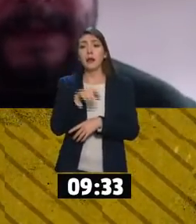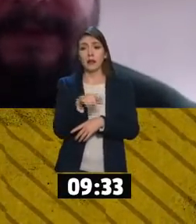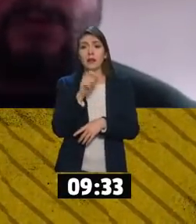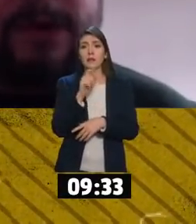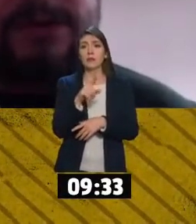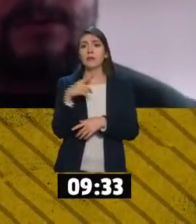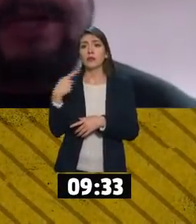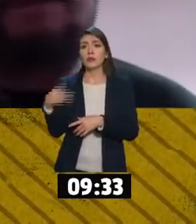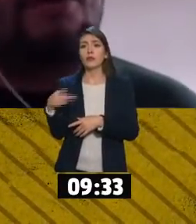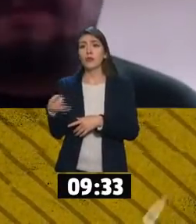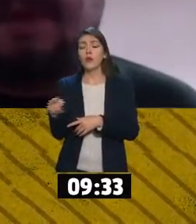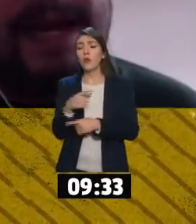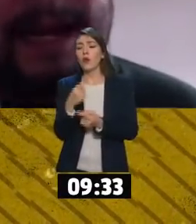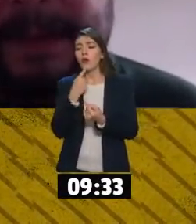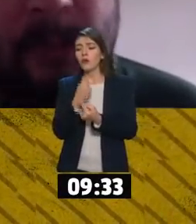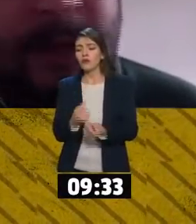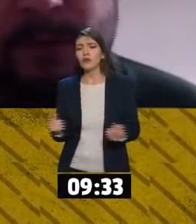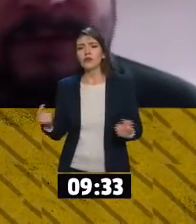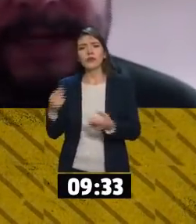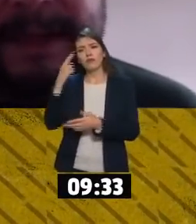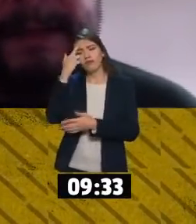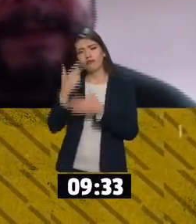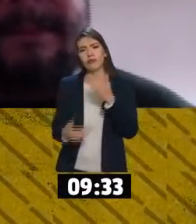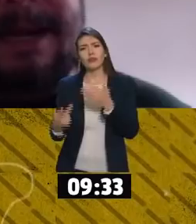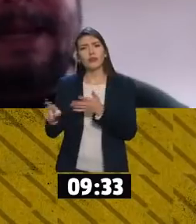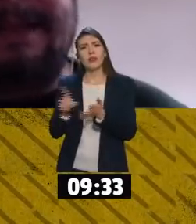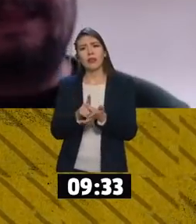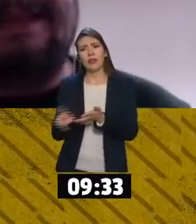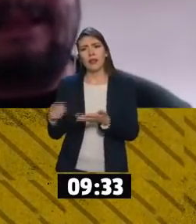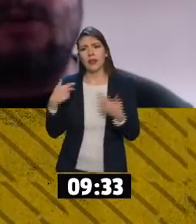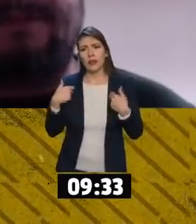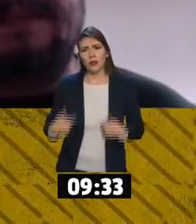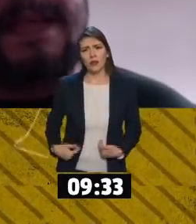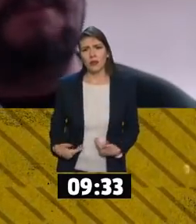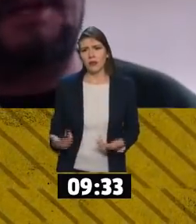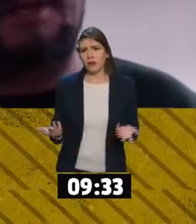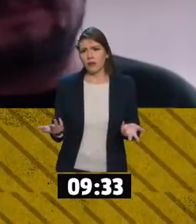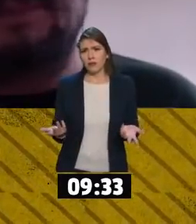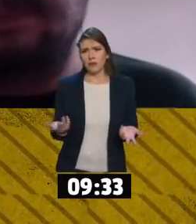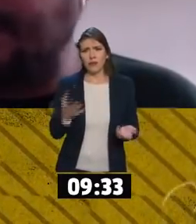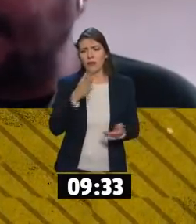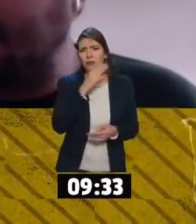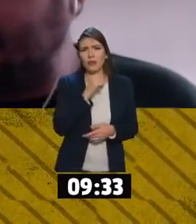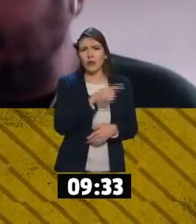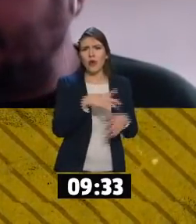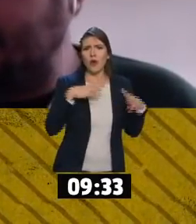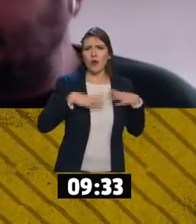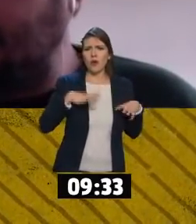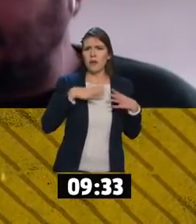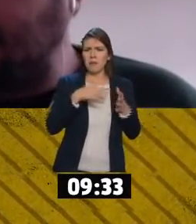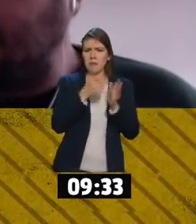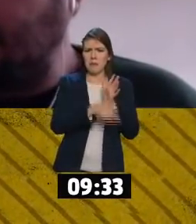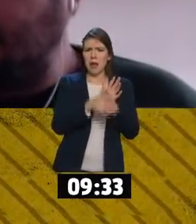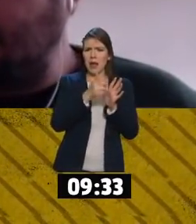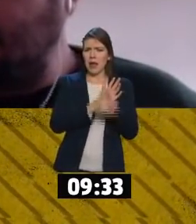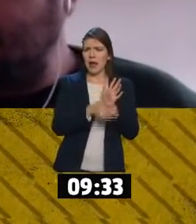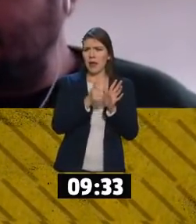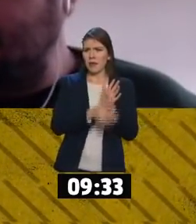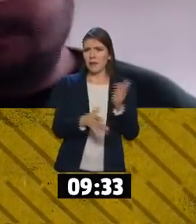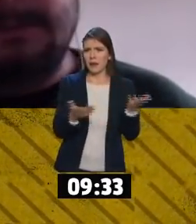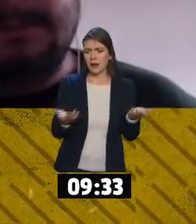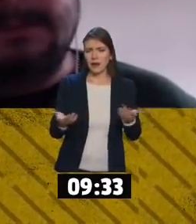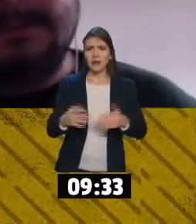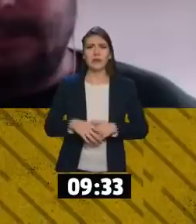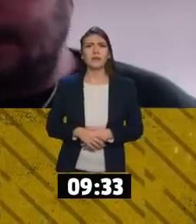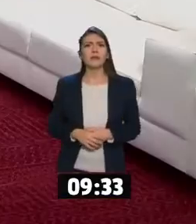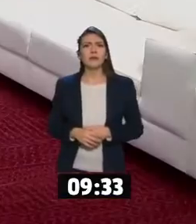pues es una cosa muy grave. No hay manera que pueda costar tan barata tanta ropa siempre. Sí, no, y se ha demostrado, no